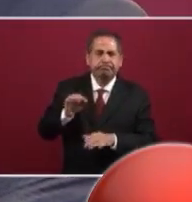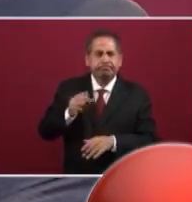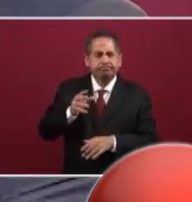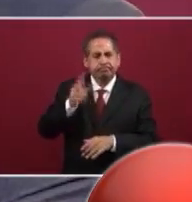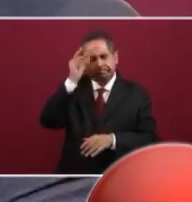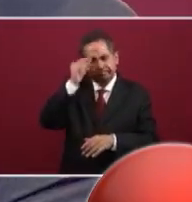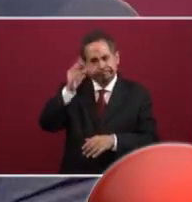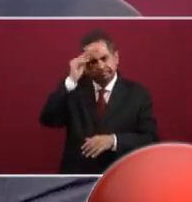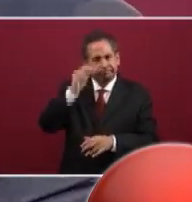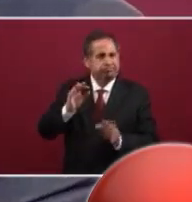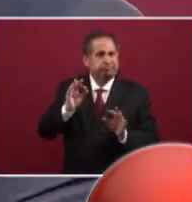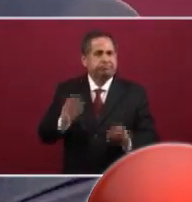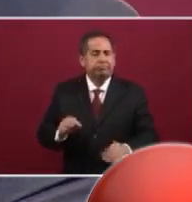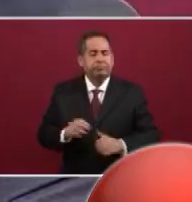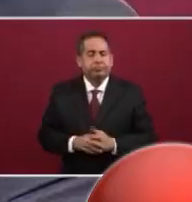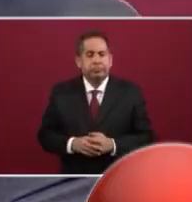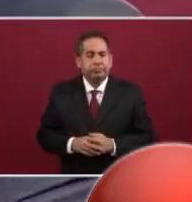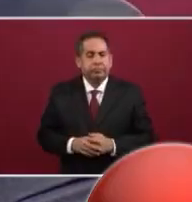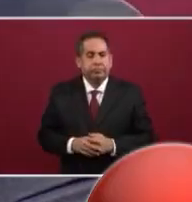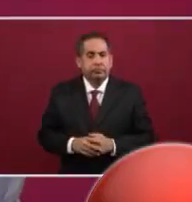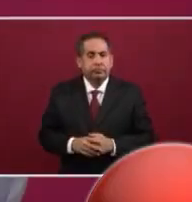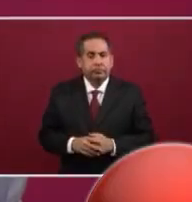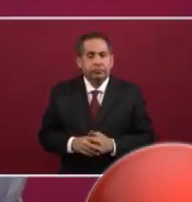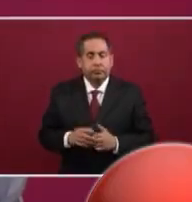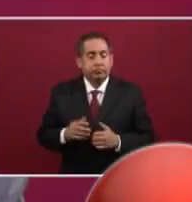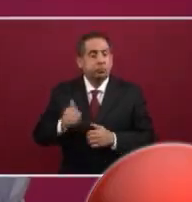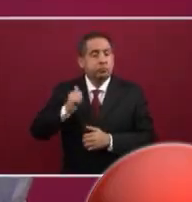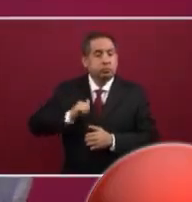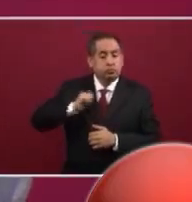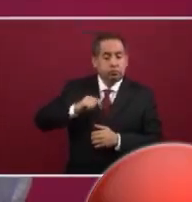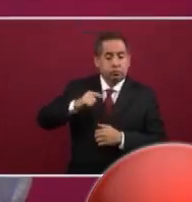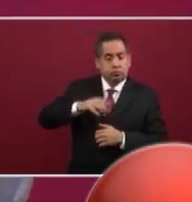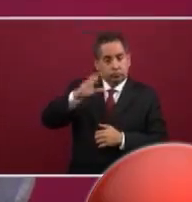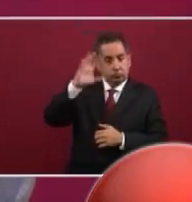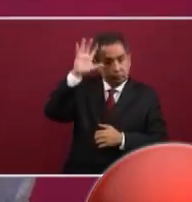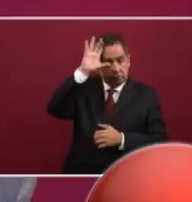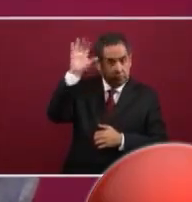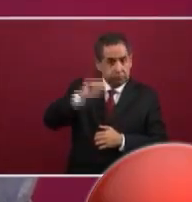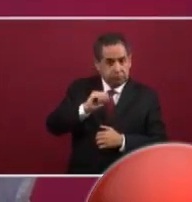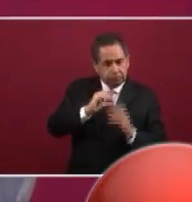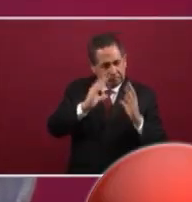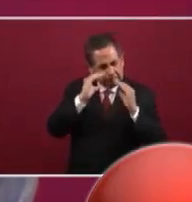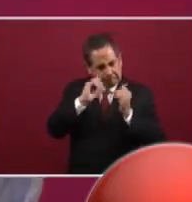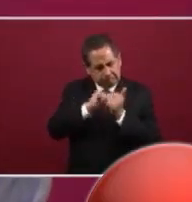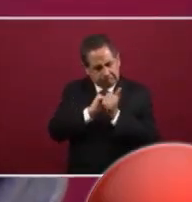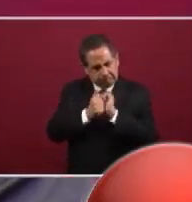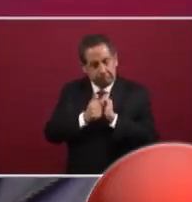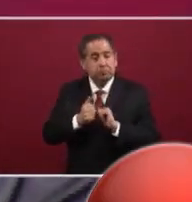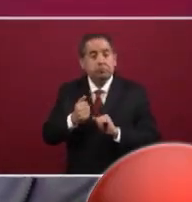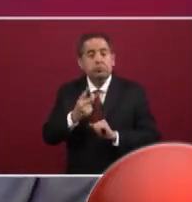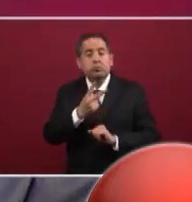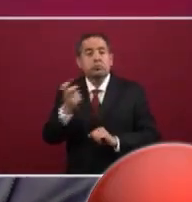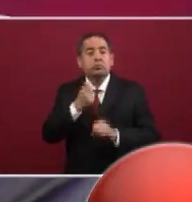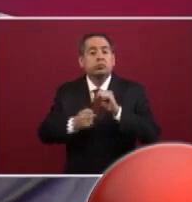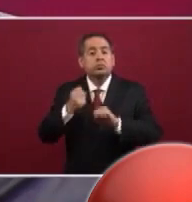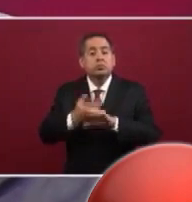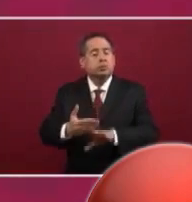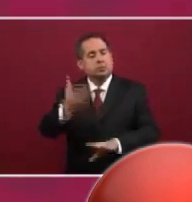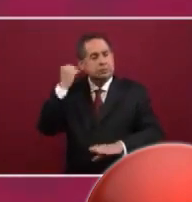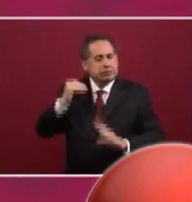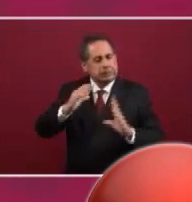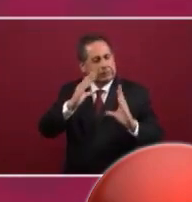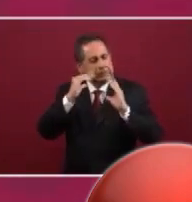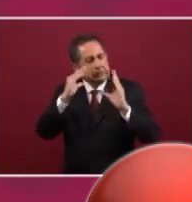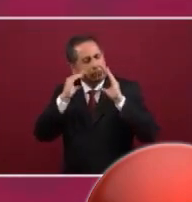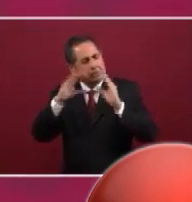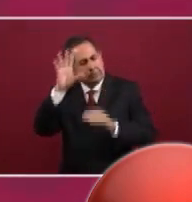A nosotros nos enseñó Morelos desde hace más de 200 años que